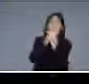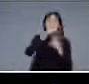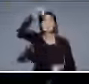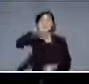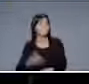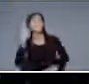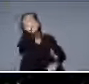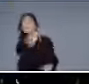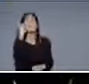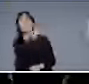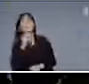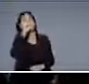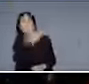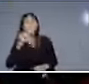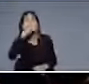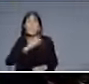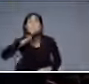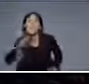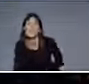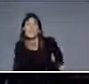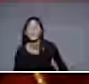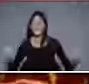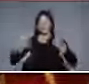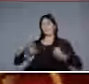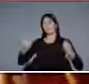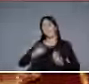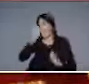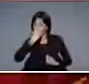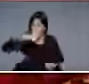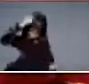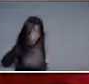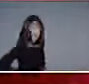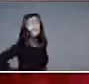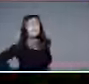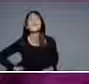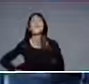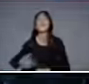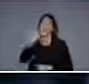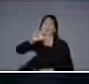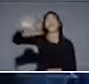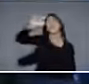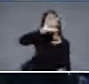mi murga y en esta canción. Mi vida ser un